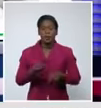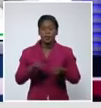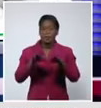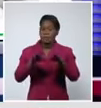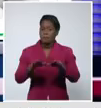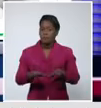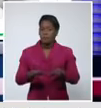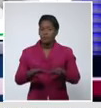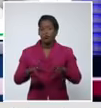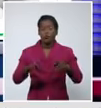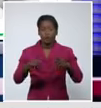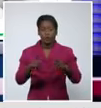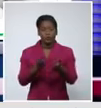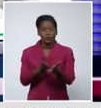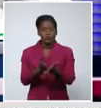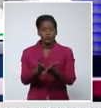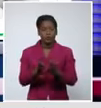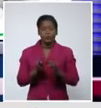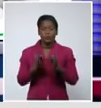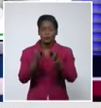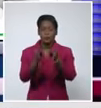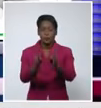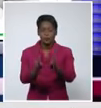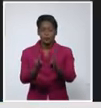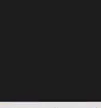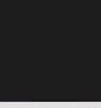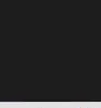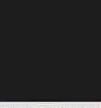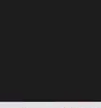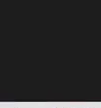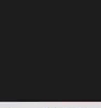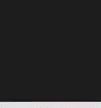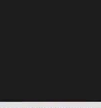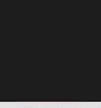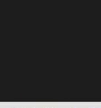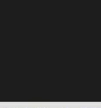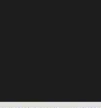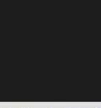y al regreso analizaremos la situación internacional.